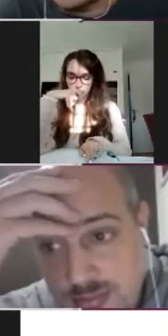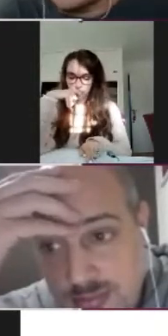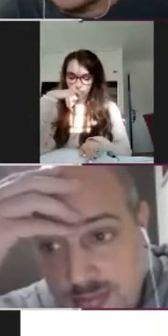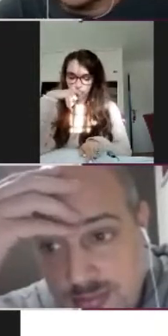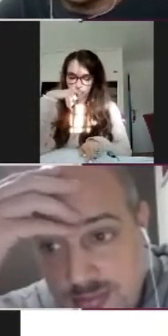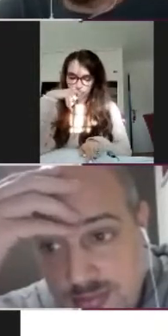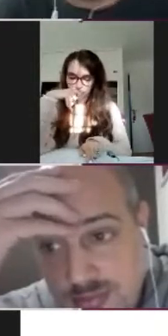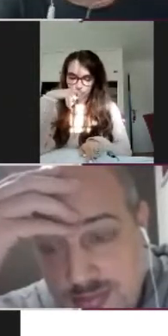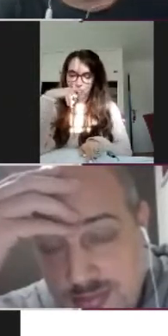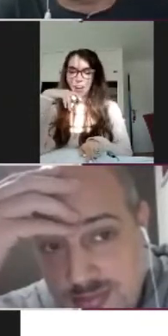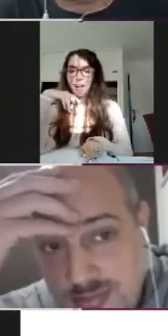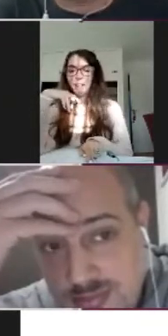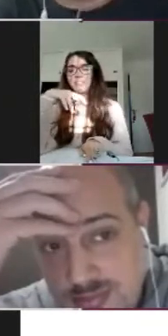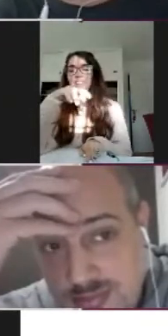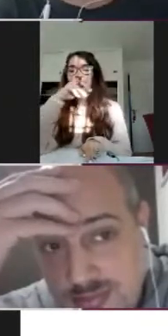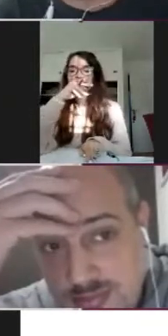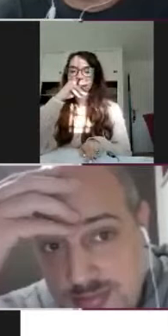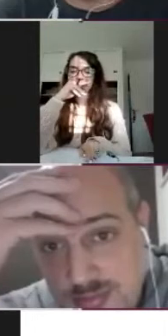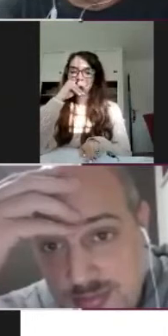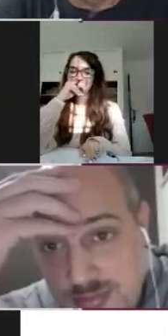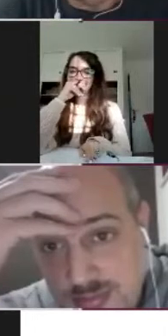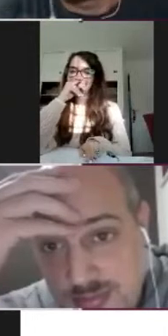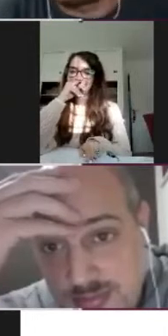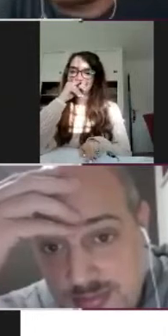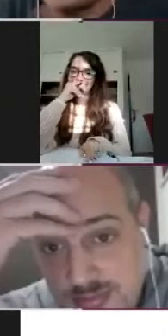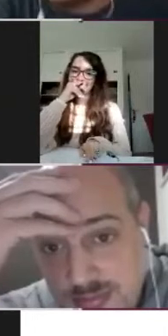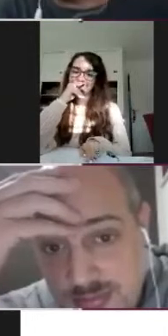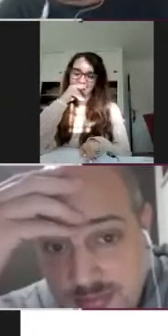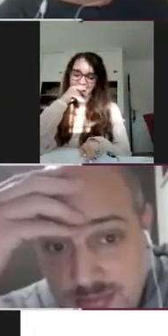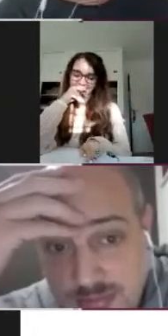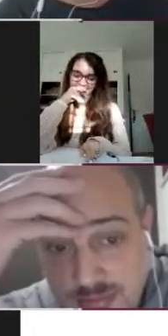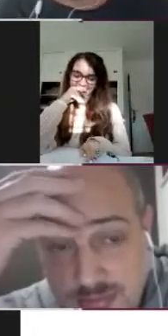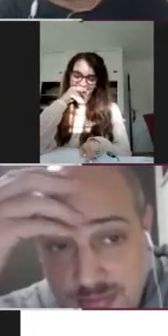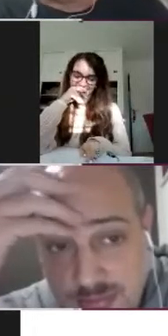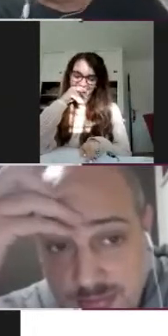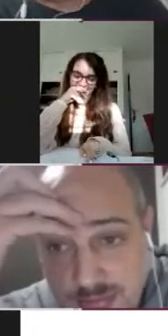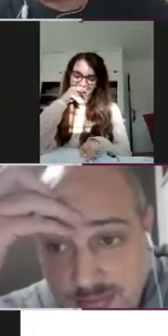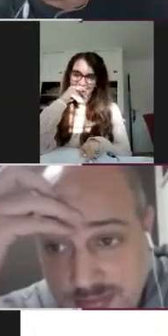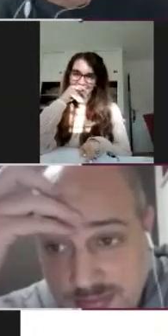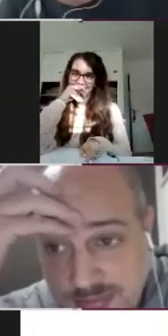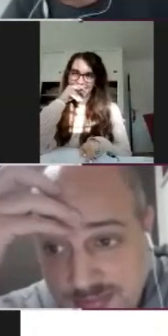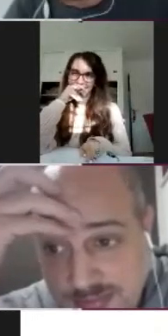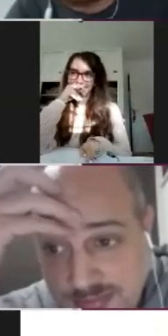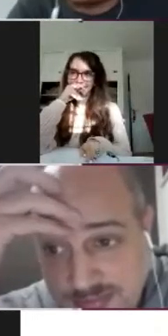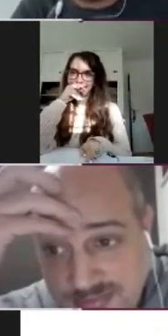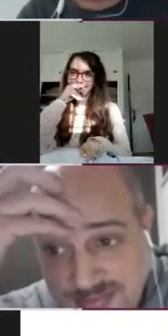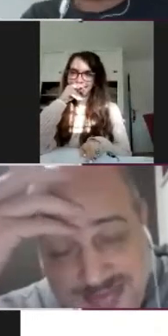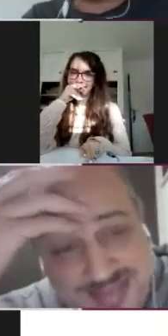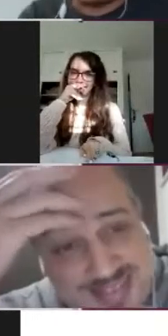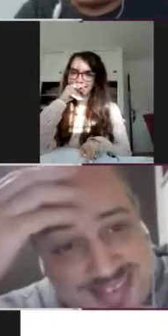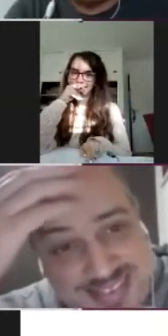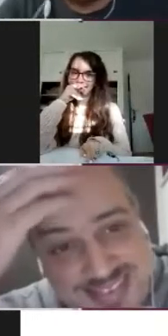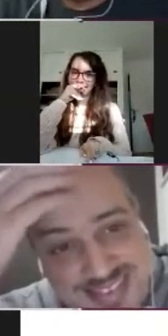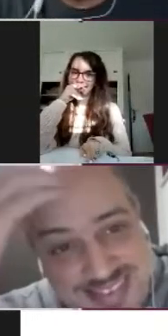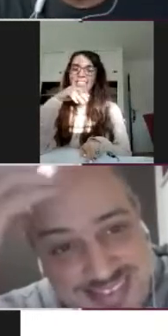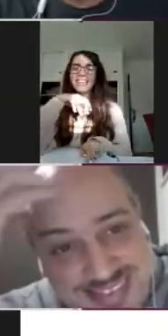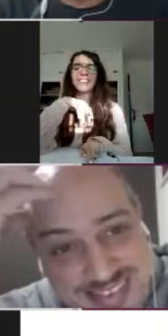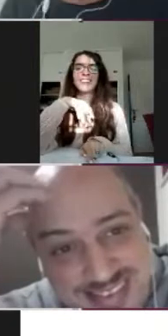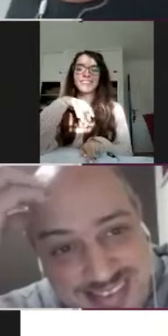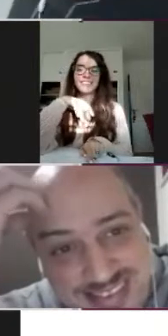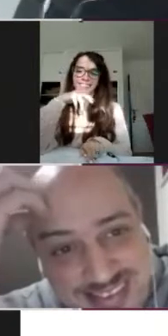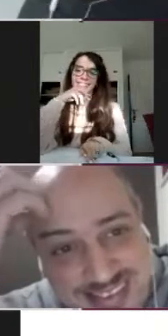Porque hay una diferencia entre ¡Ah! ¡Qué 183 y risa! 183.000. Vos me tenés que decir bien, ¿no? Pero a la cifra, si no te da cualquier Es cosa. lo